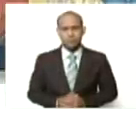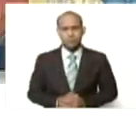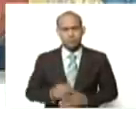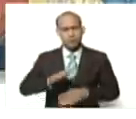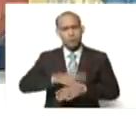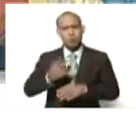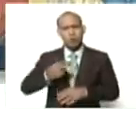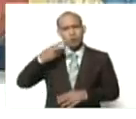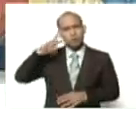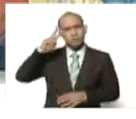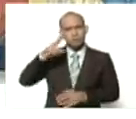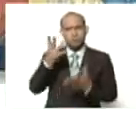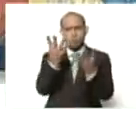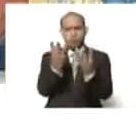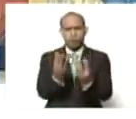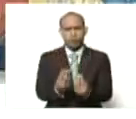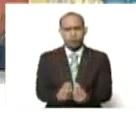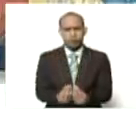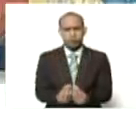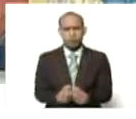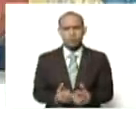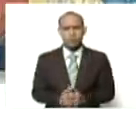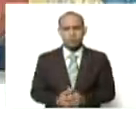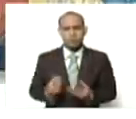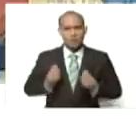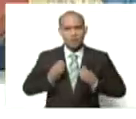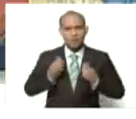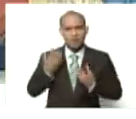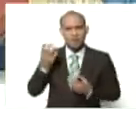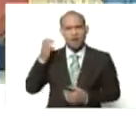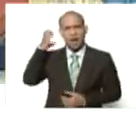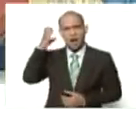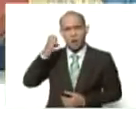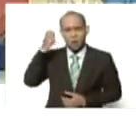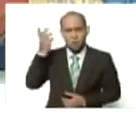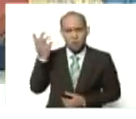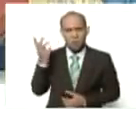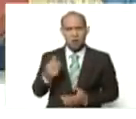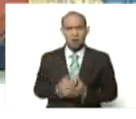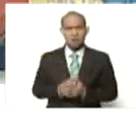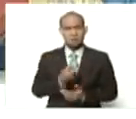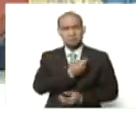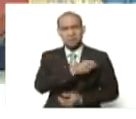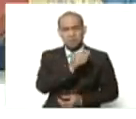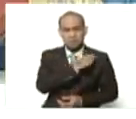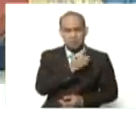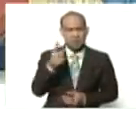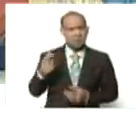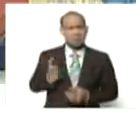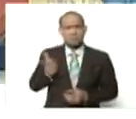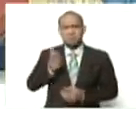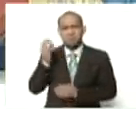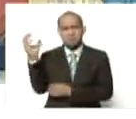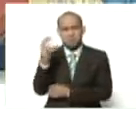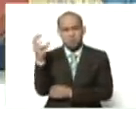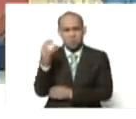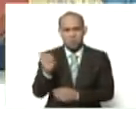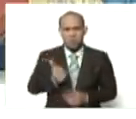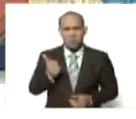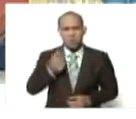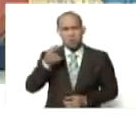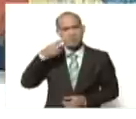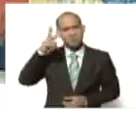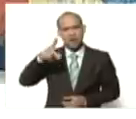los traidores se secan, vivan en Europa, en Miami, en Colombia, donde vivan, traidor es